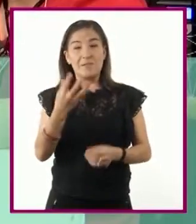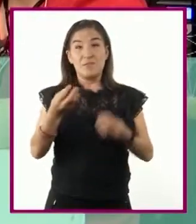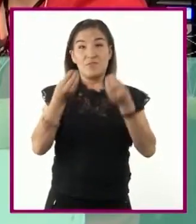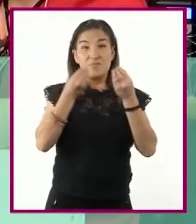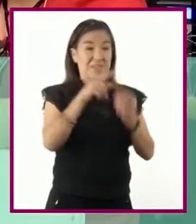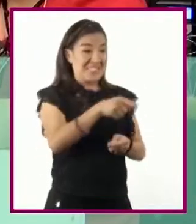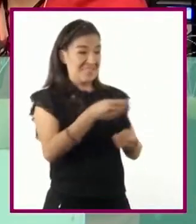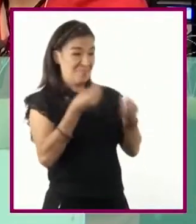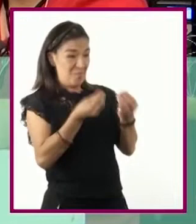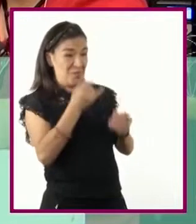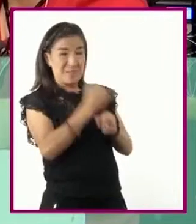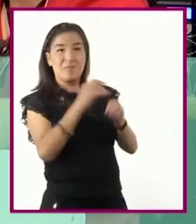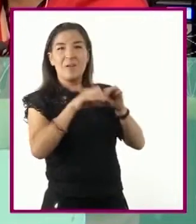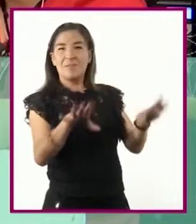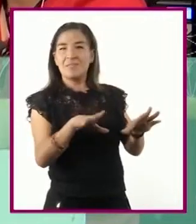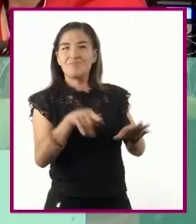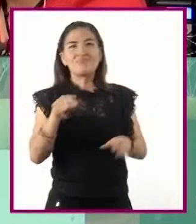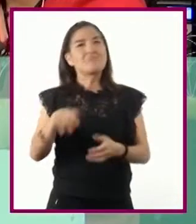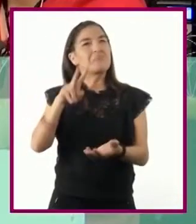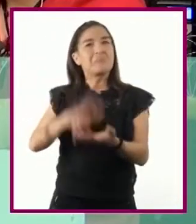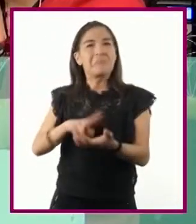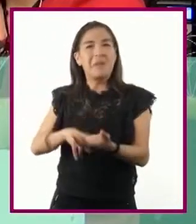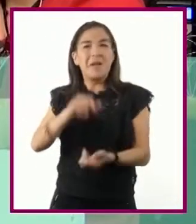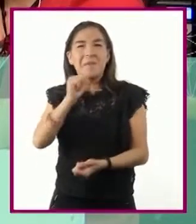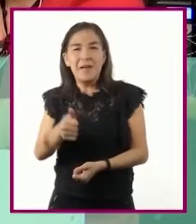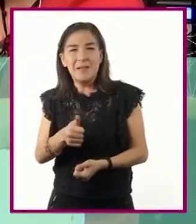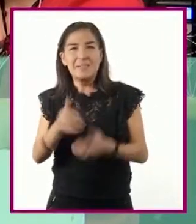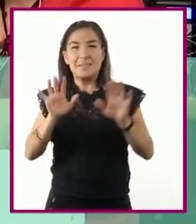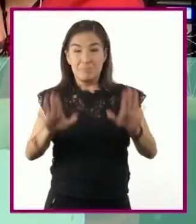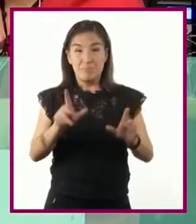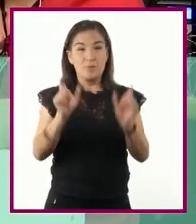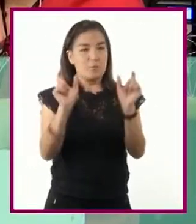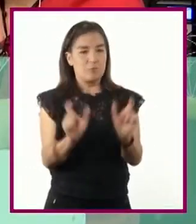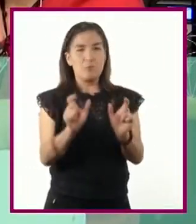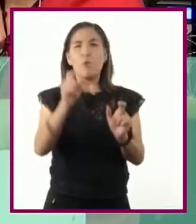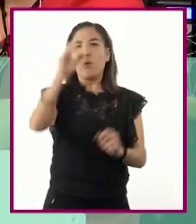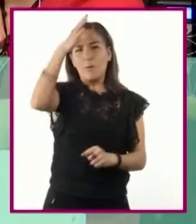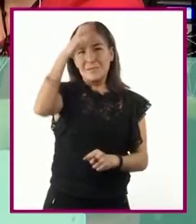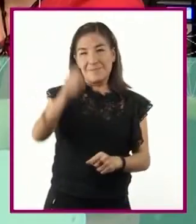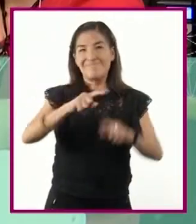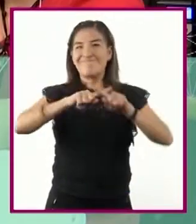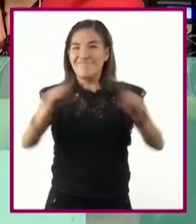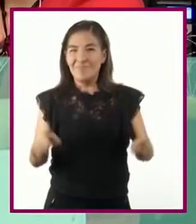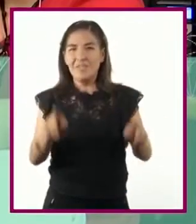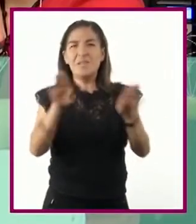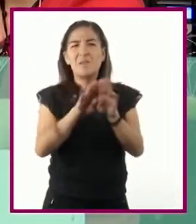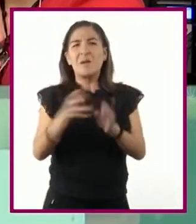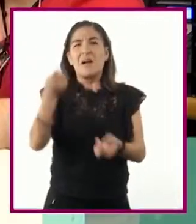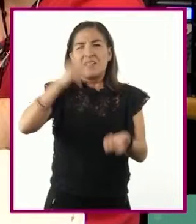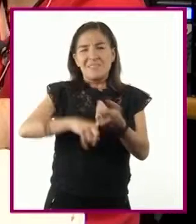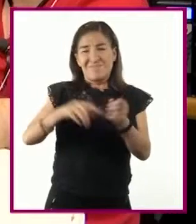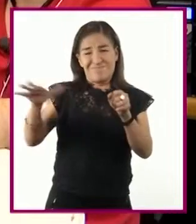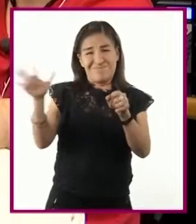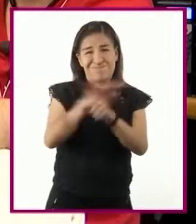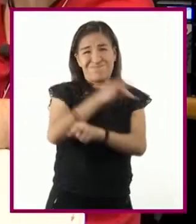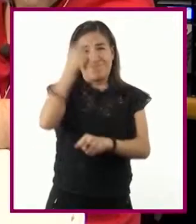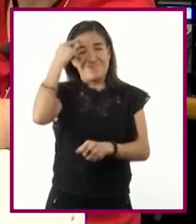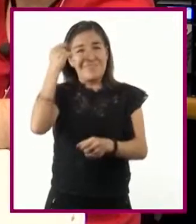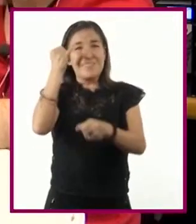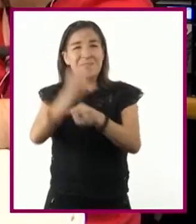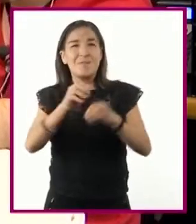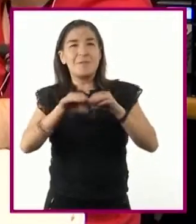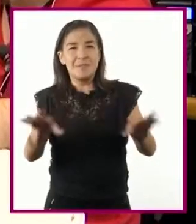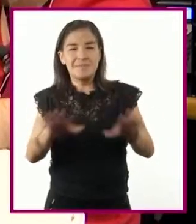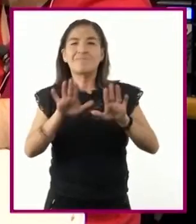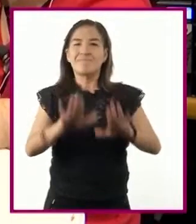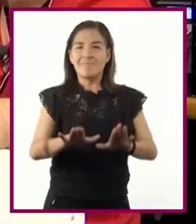es calidad. No hay que confundir los conocimientos con la acumulación de datos. No está